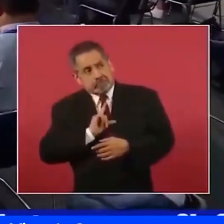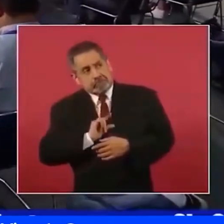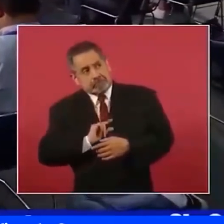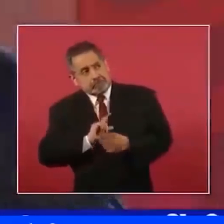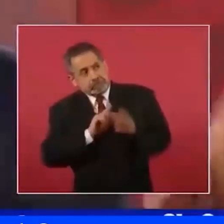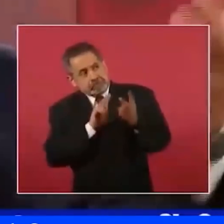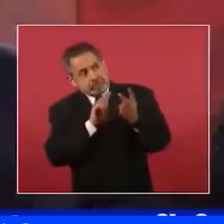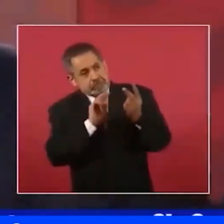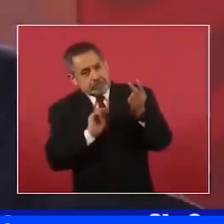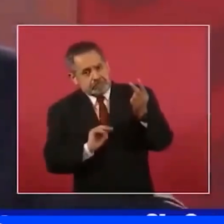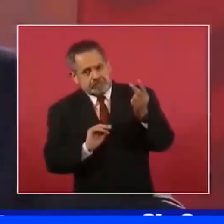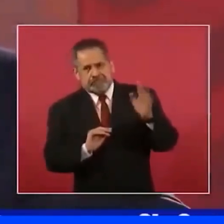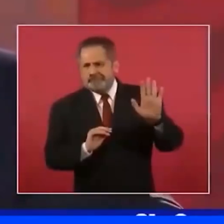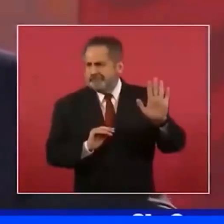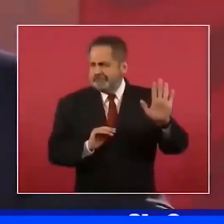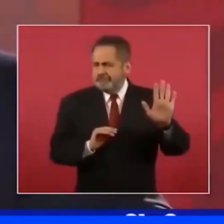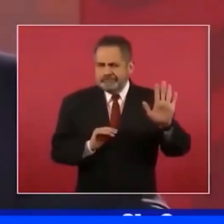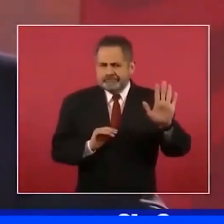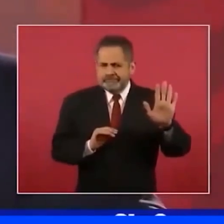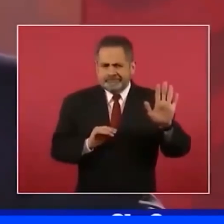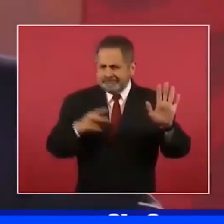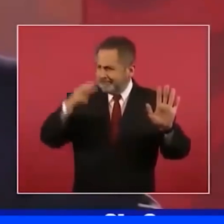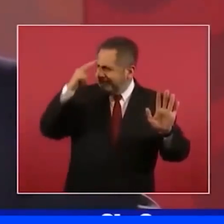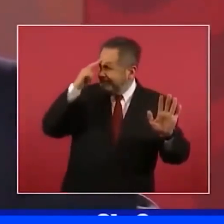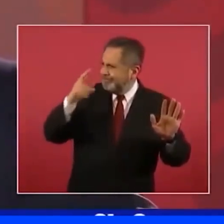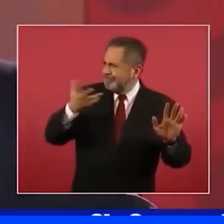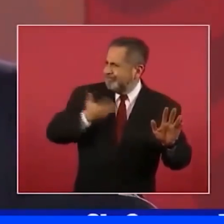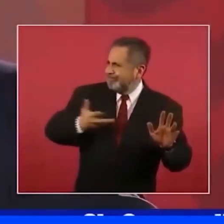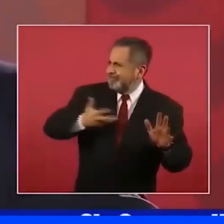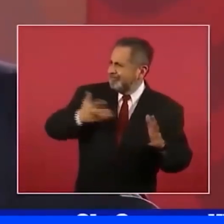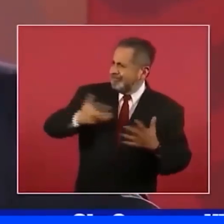Pero imagínense lo que es México,